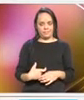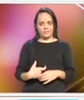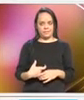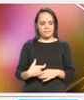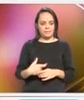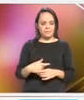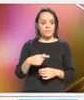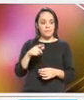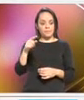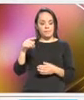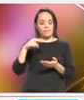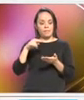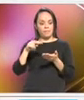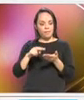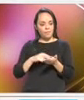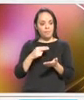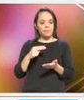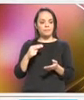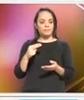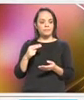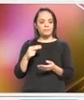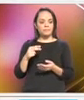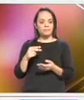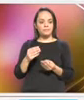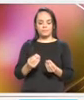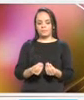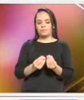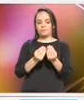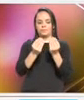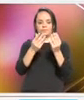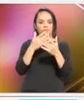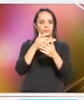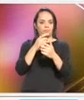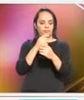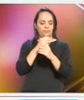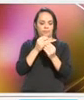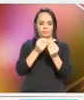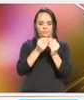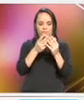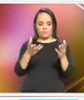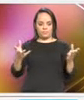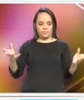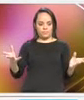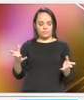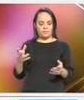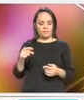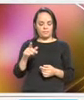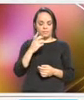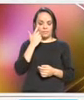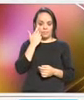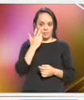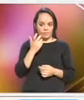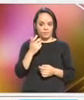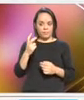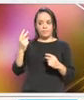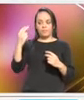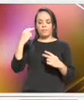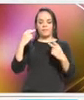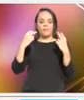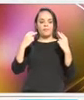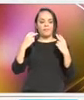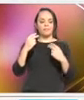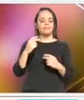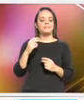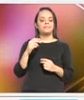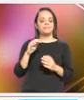firma externa, es una firma pública, como nosotros la llamamos, Sí. y es como quiere ser vista. Vamos a ver que, por ejemplo, la